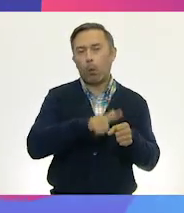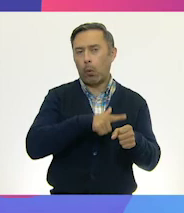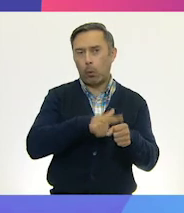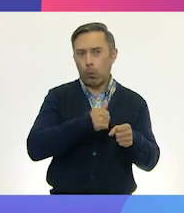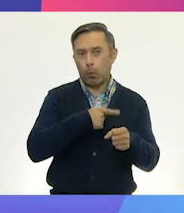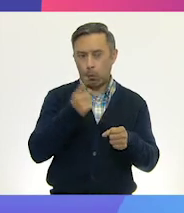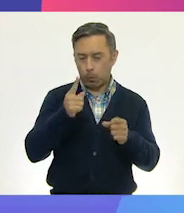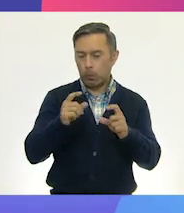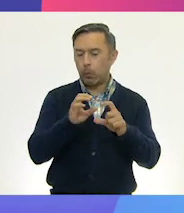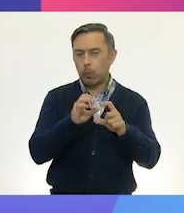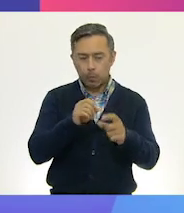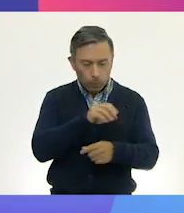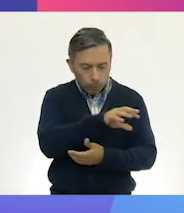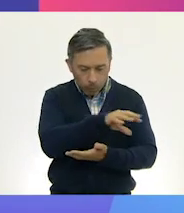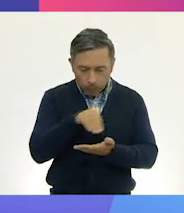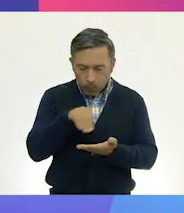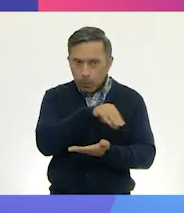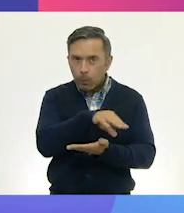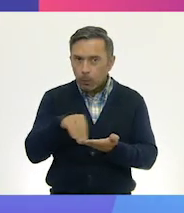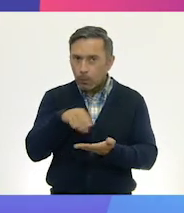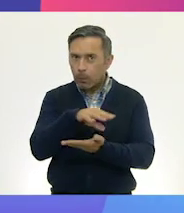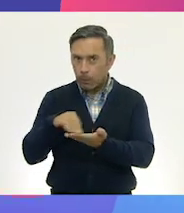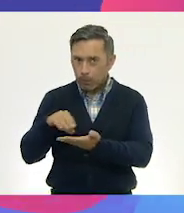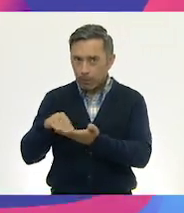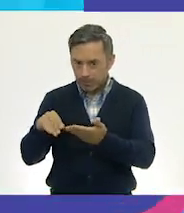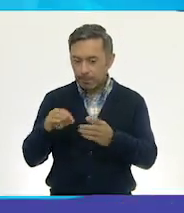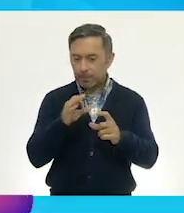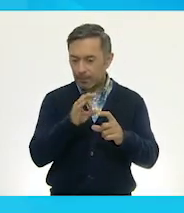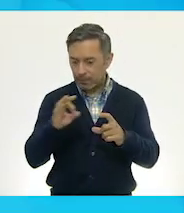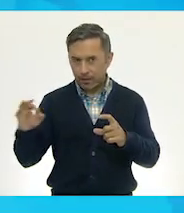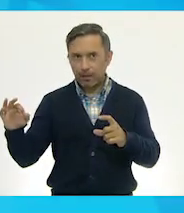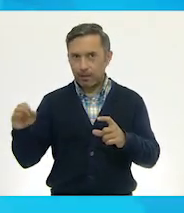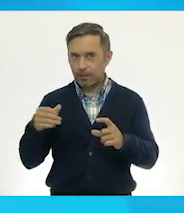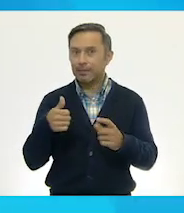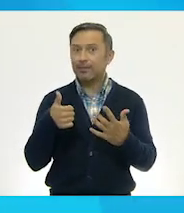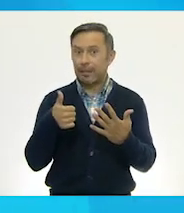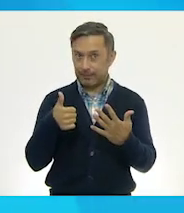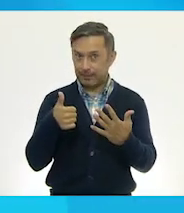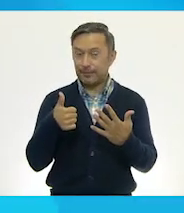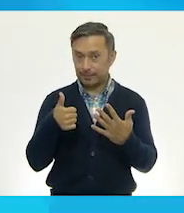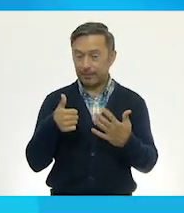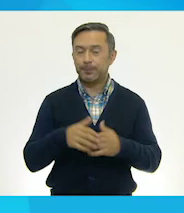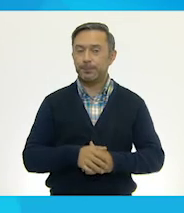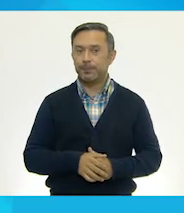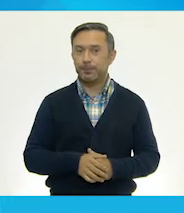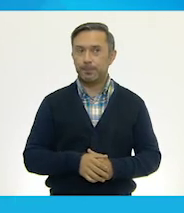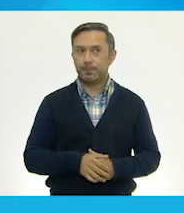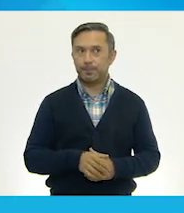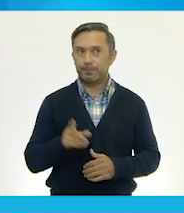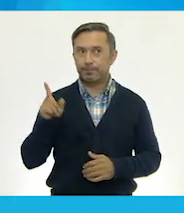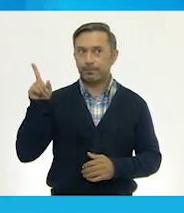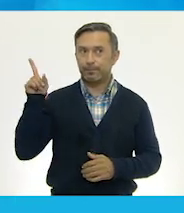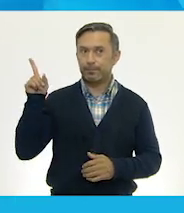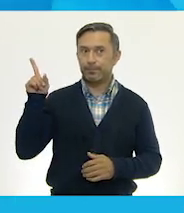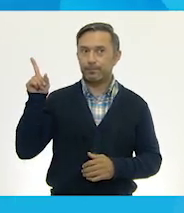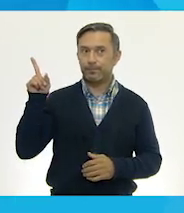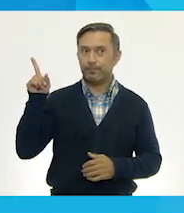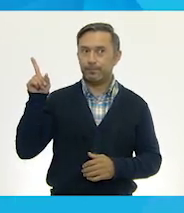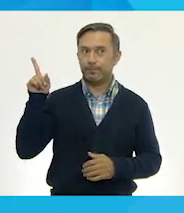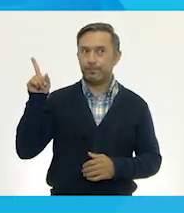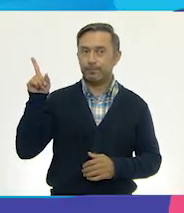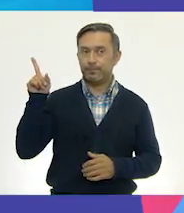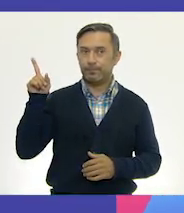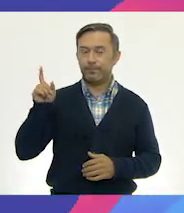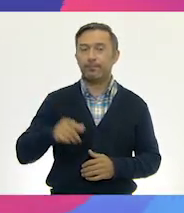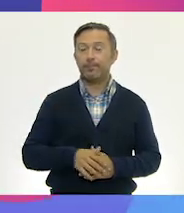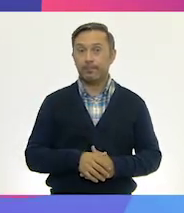Uh-huh. Entonces, ustedes en casa también váyanlo haciendo. Llenas tu tablero con las primeras 6 fichas. 6.